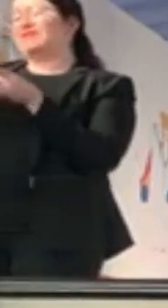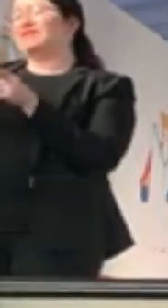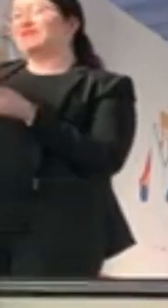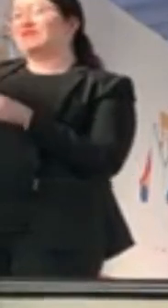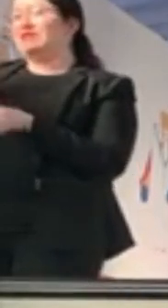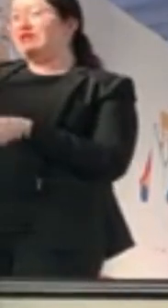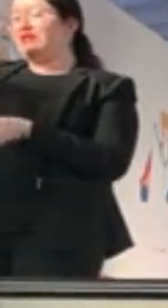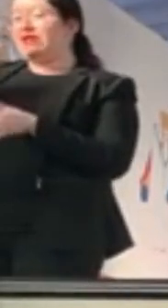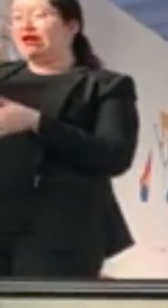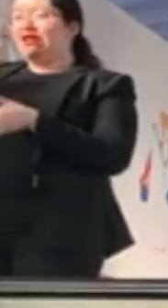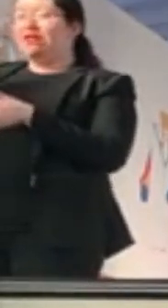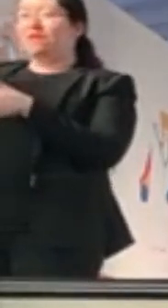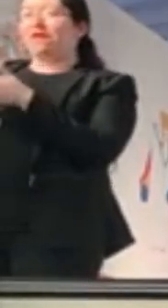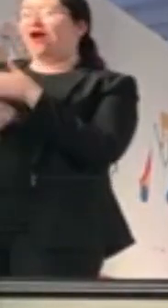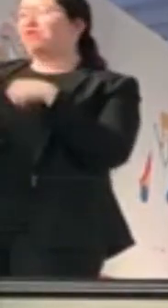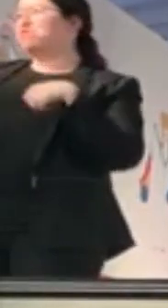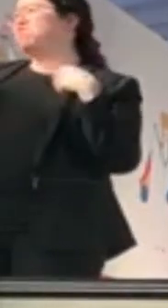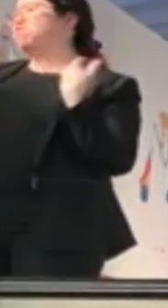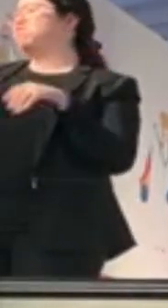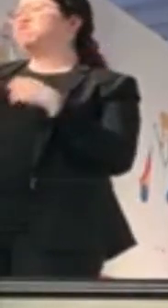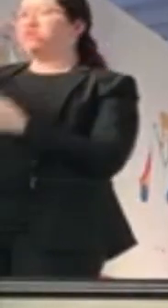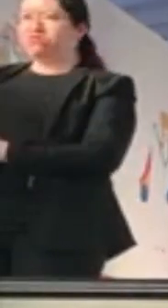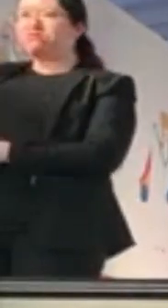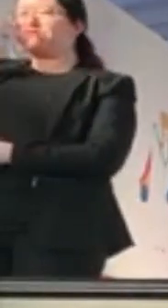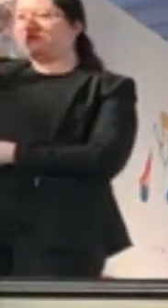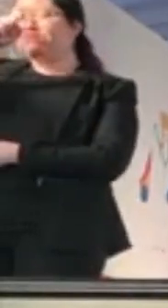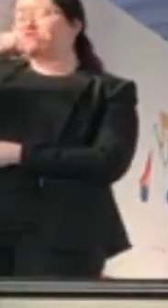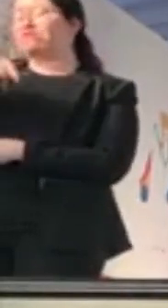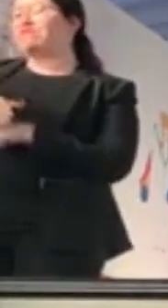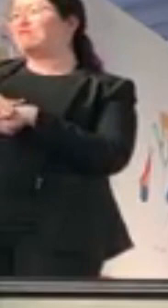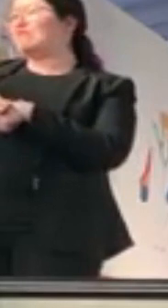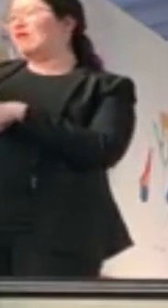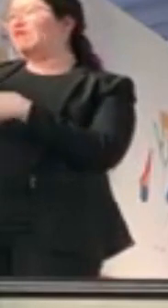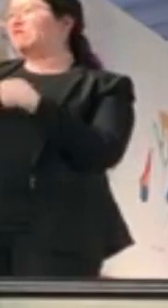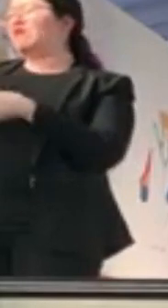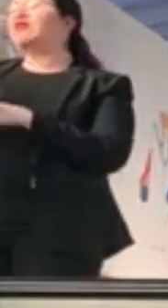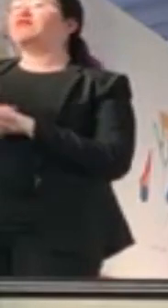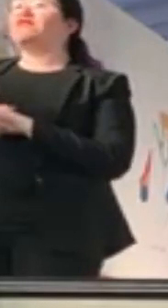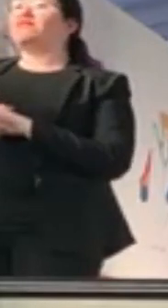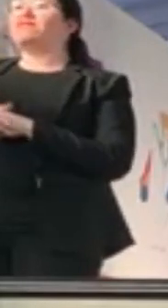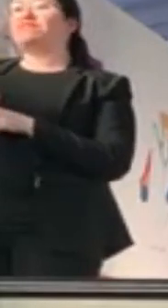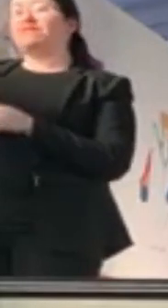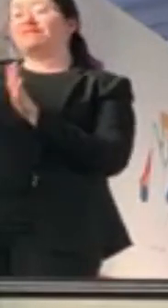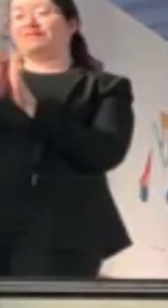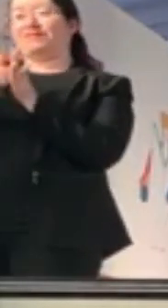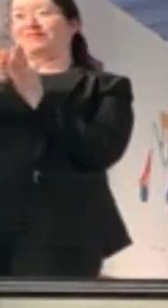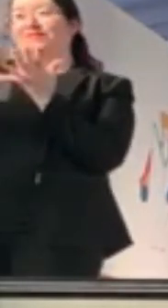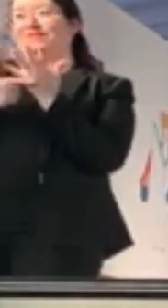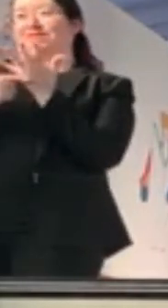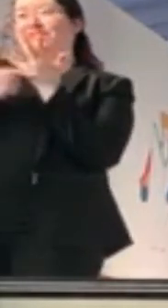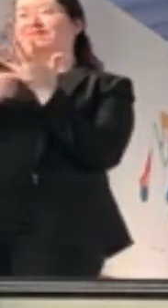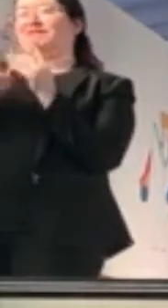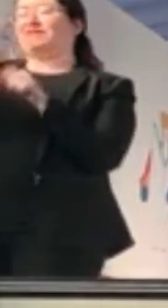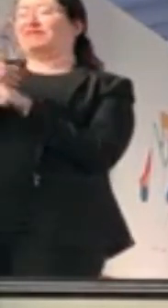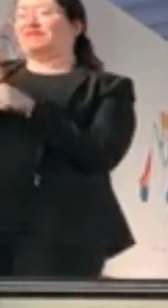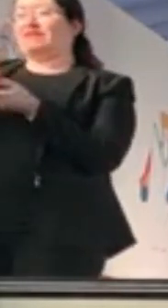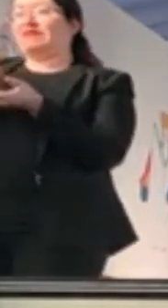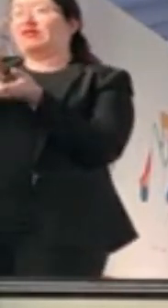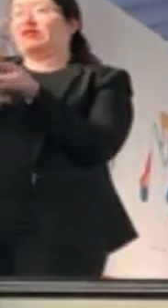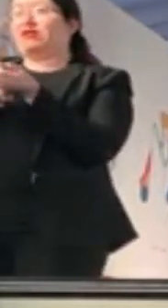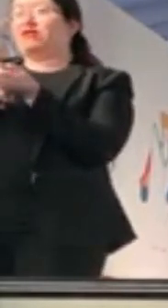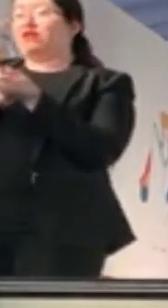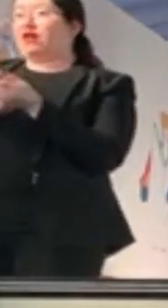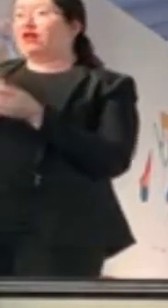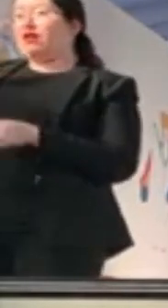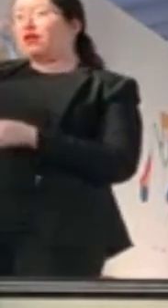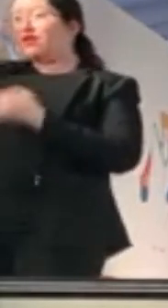mucho más fuerte, en esencia eso es lo que se plantea. El libro es muy poderoso porque no es una argumentación